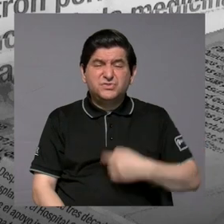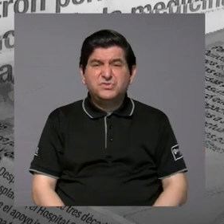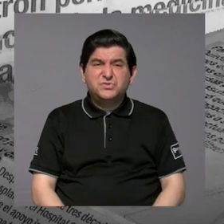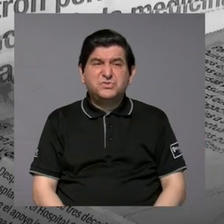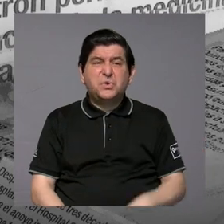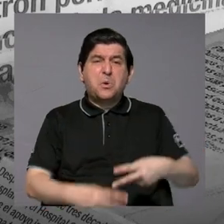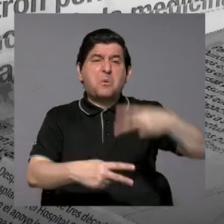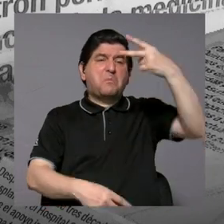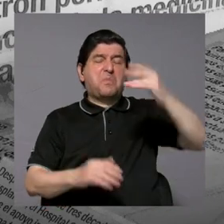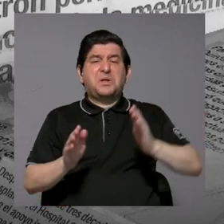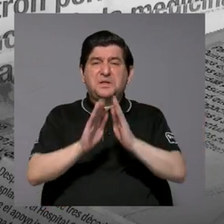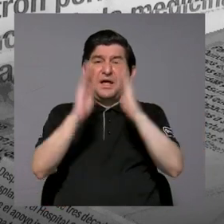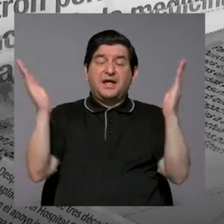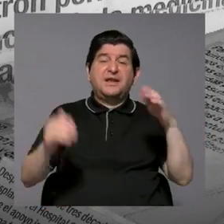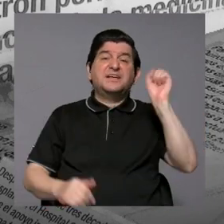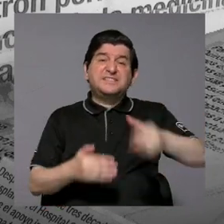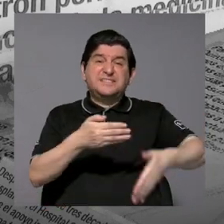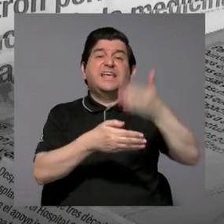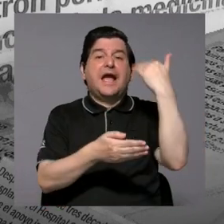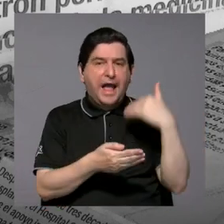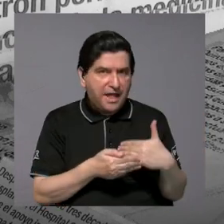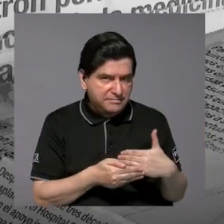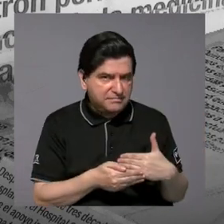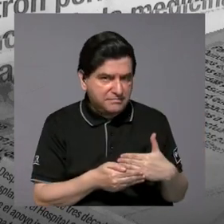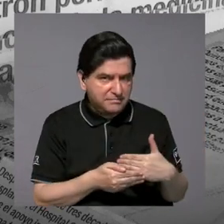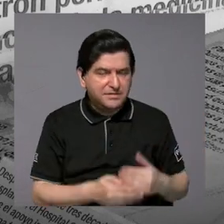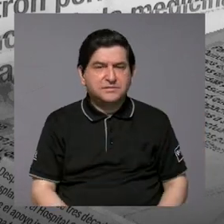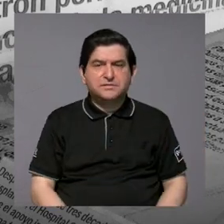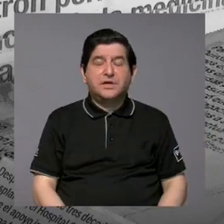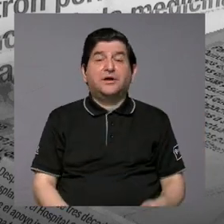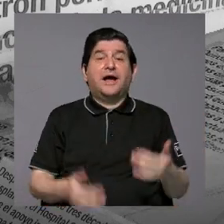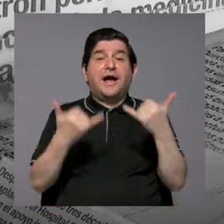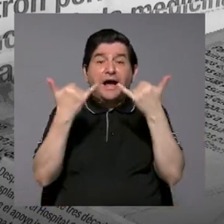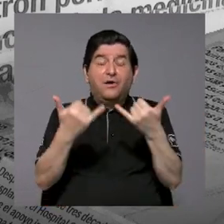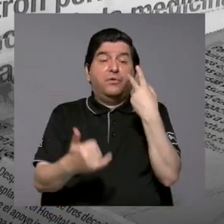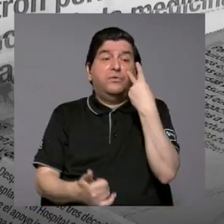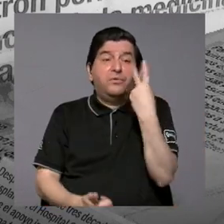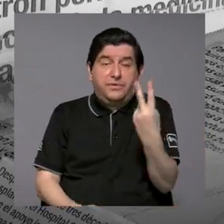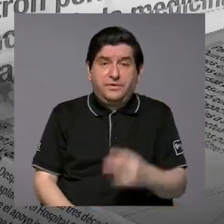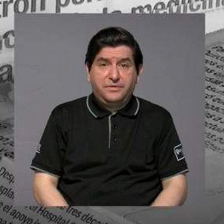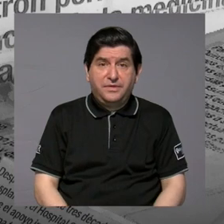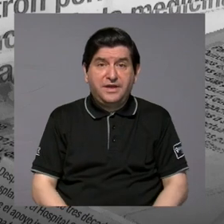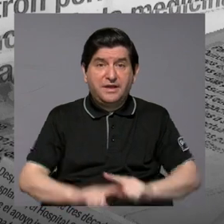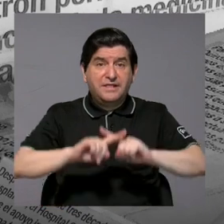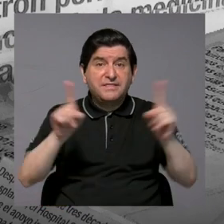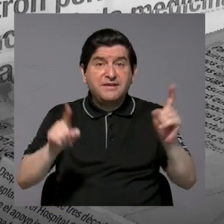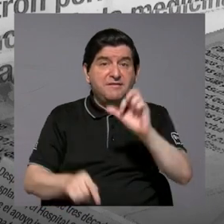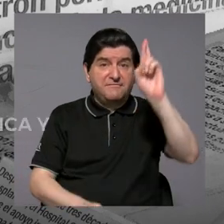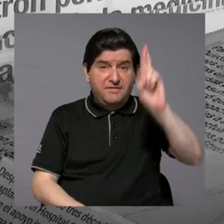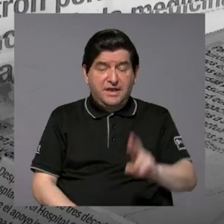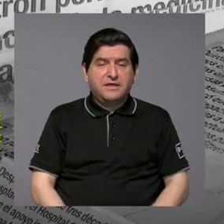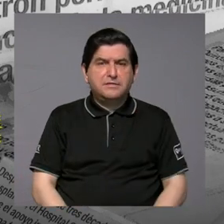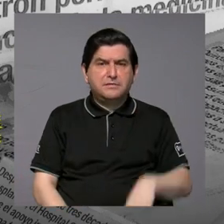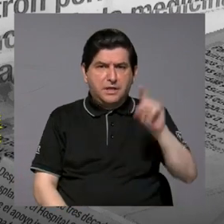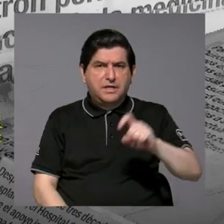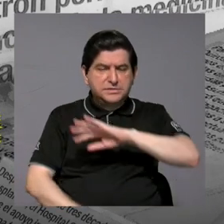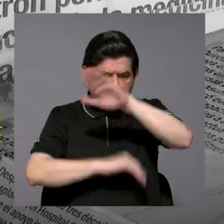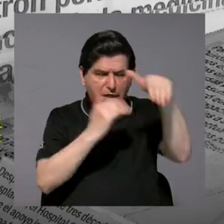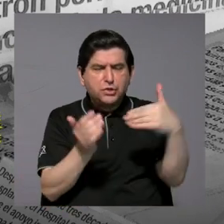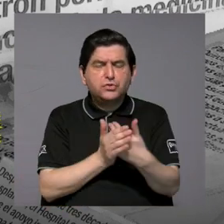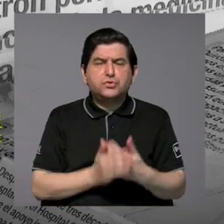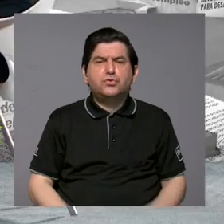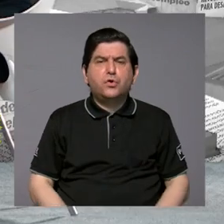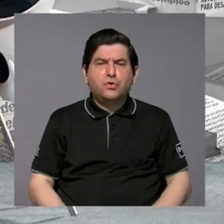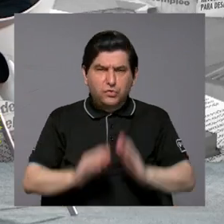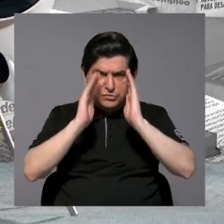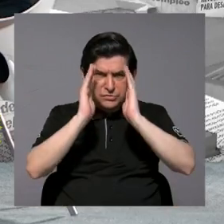podía hasta dejar la ventana abierta le digo sí señor Antes tenemos que retomar y ver que ahora es otra Costa Rica y tenemos que cuidarnos